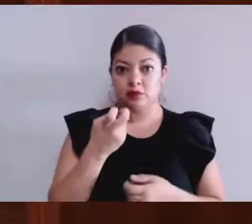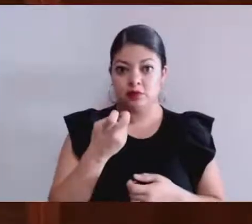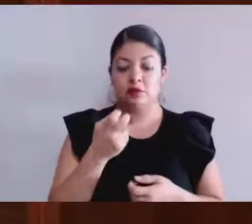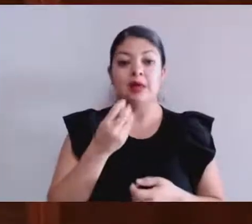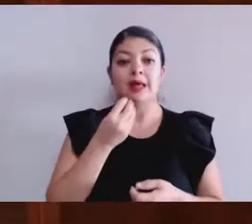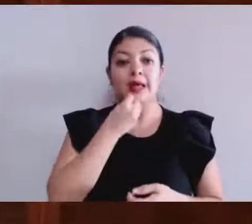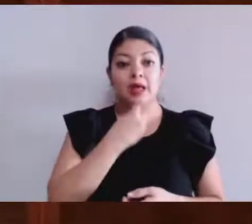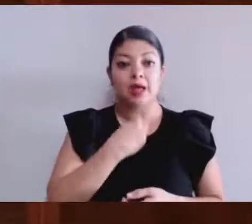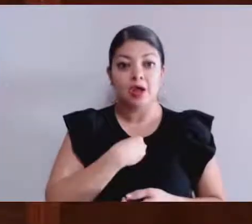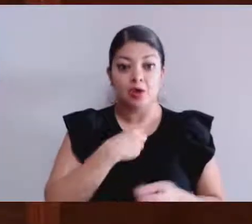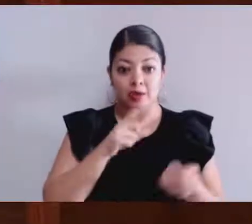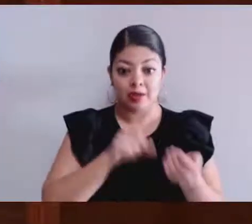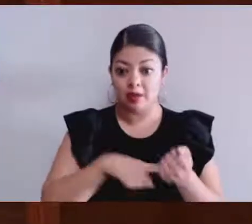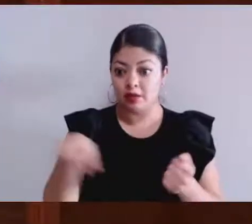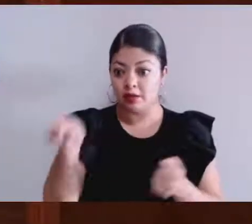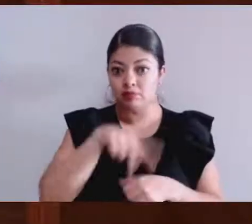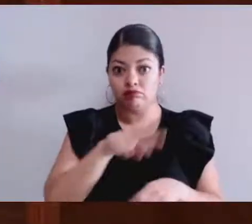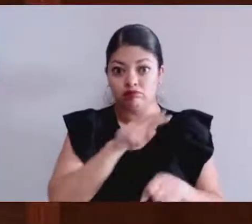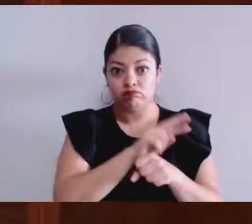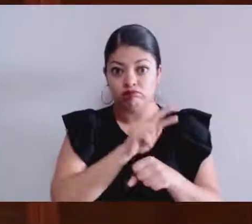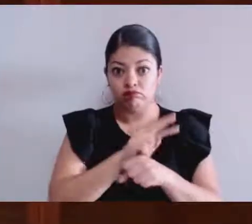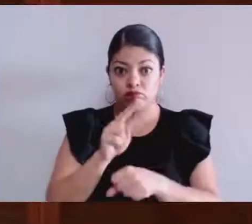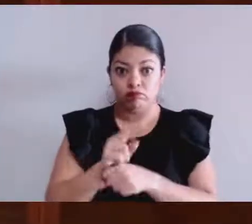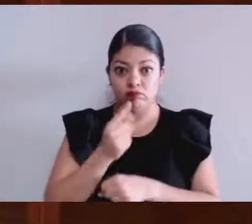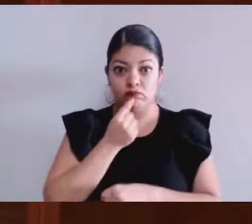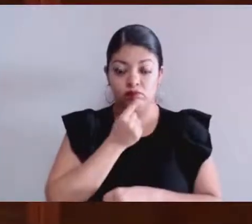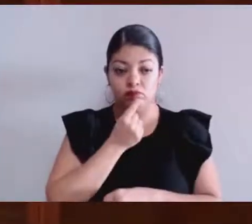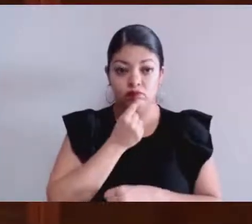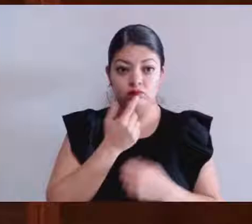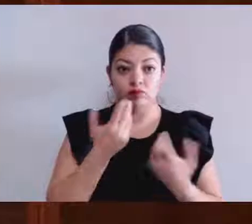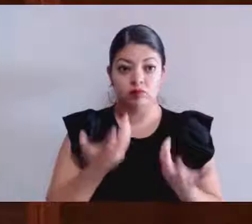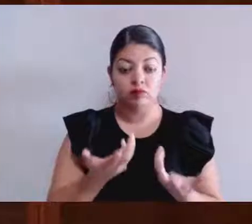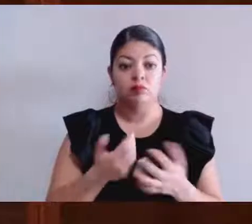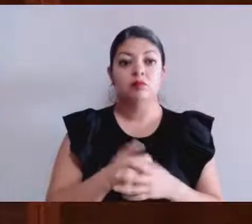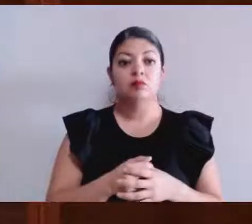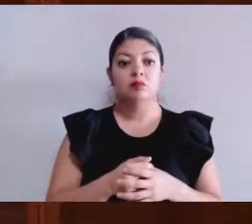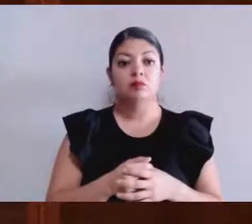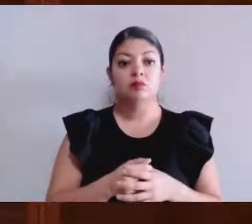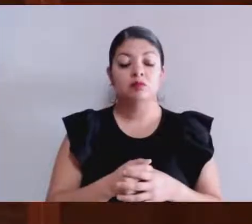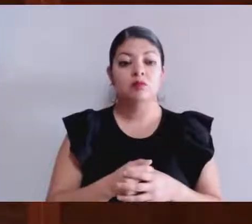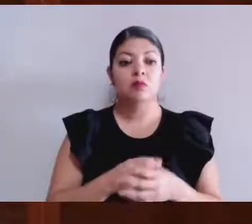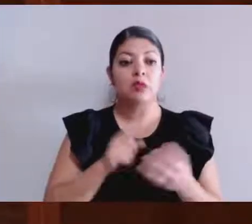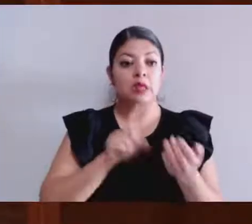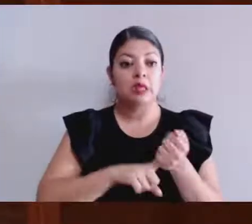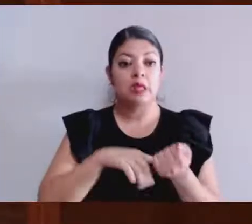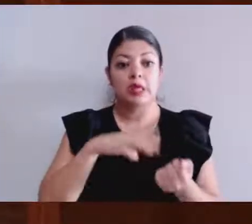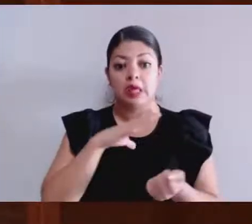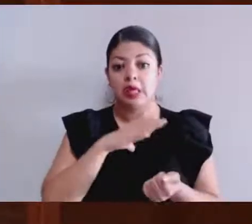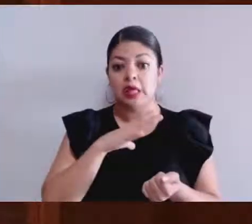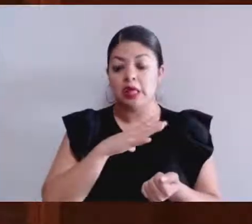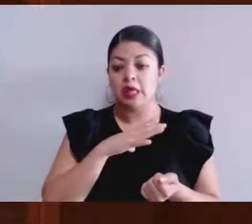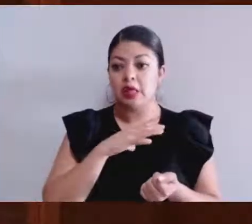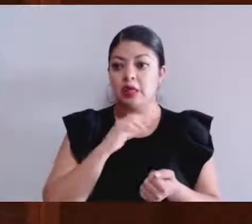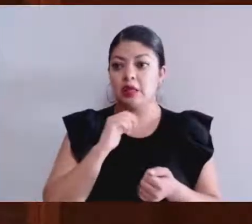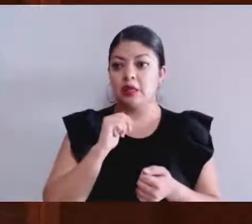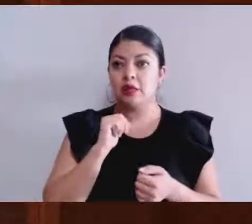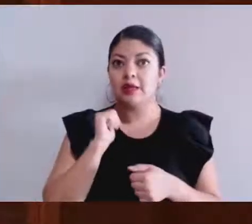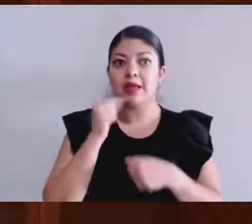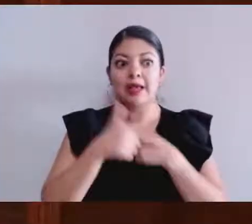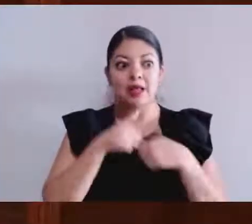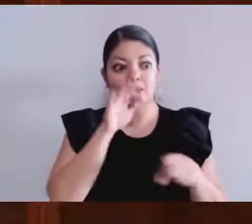Esto a pesar de que dichos operativos, que carecen de sustento